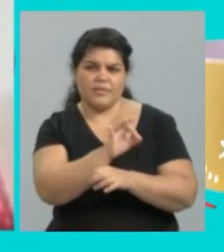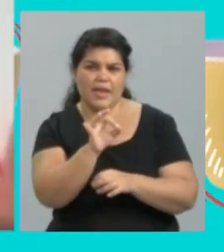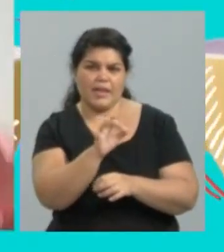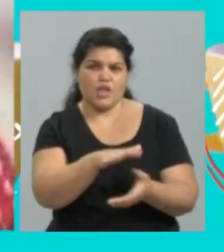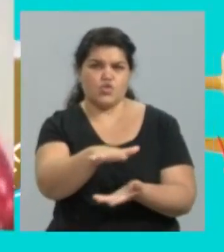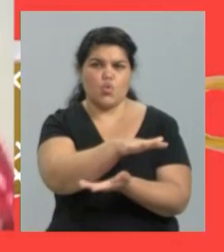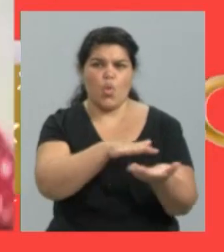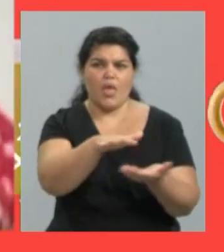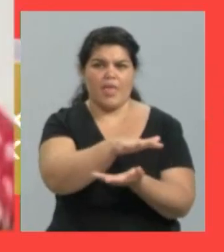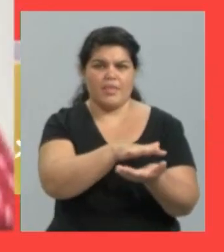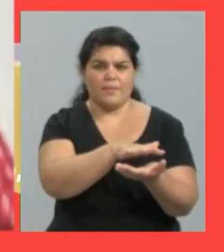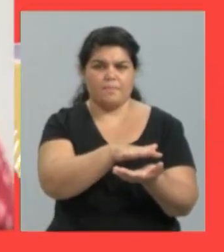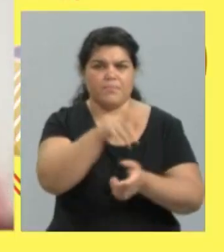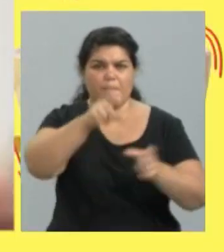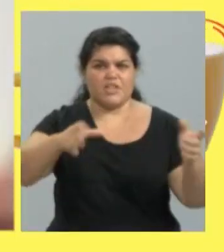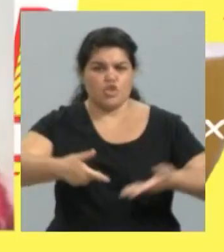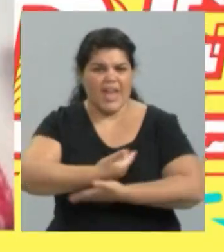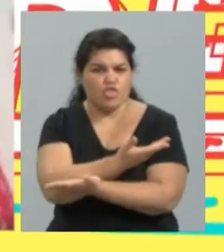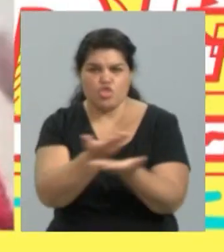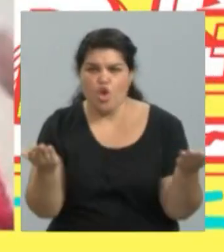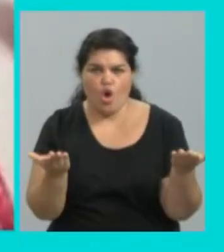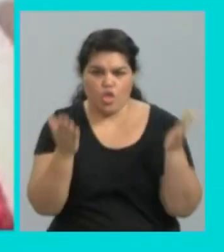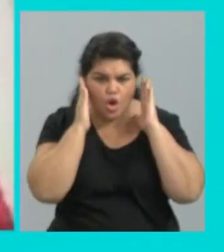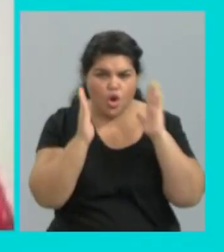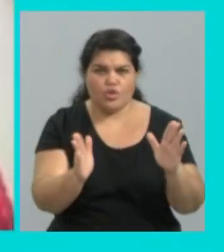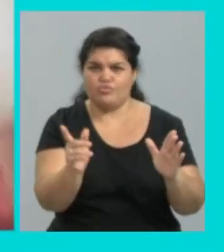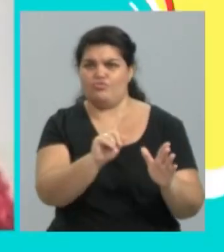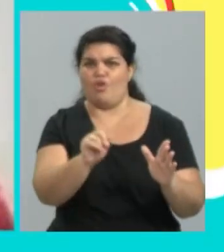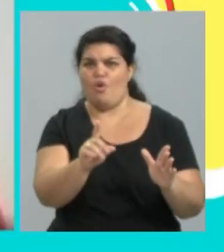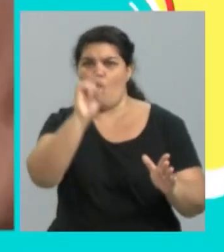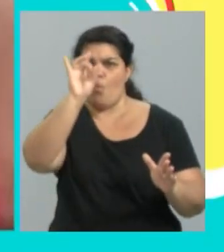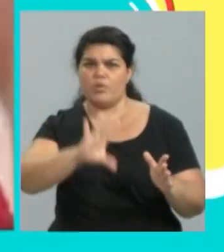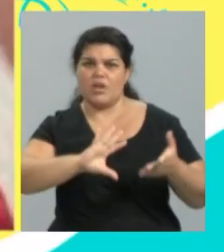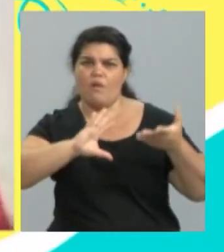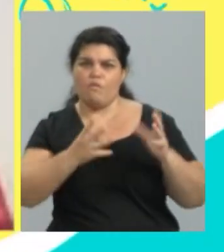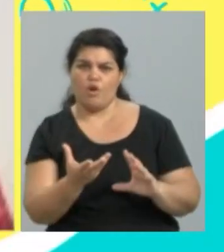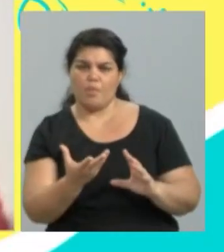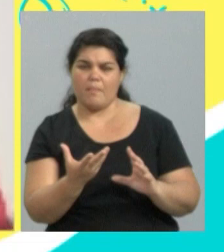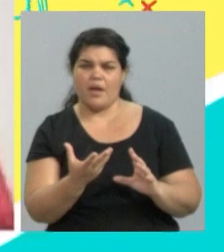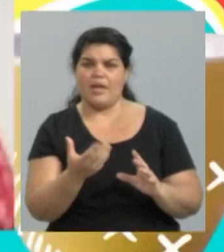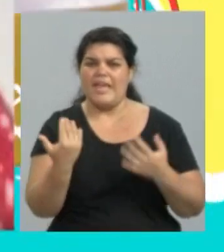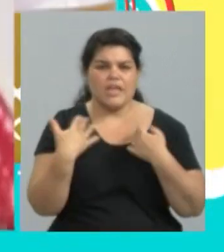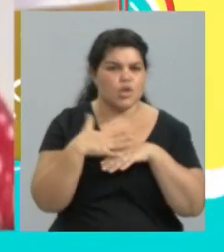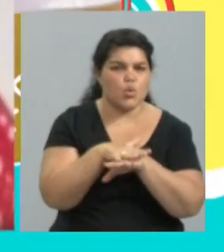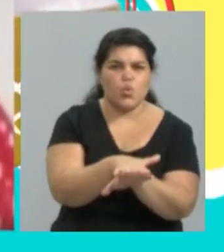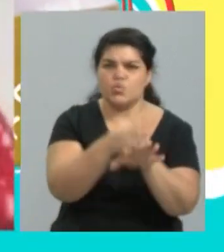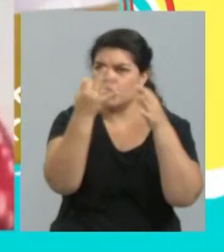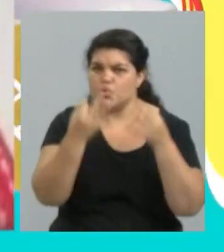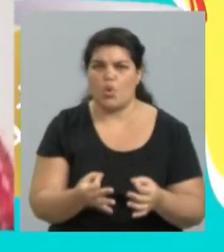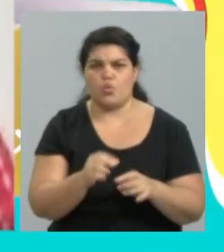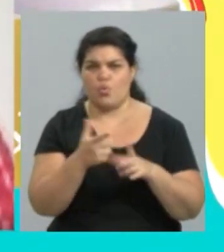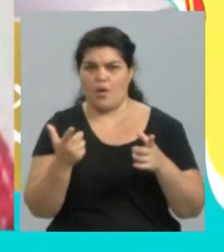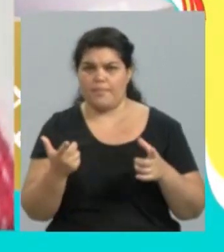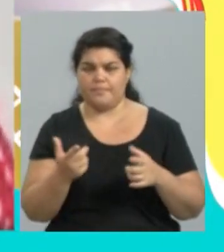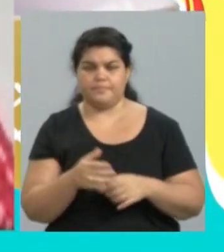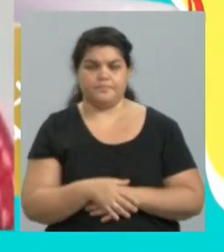no piensan las ciudades para todas las personas, sino piensan las ciudades desde un modelo inclusivo Tal cual. y Yo, social.